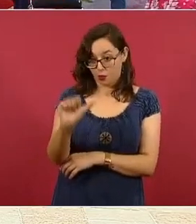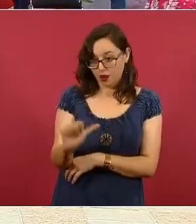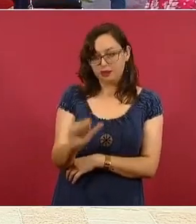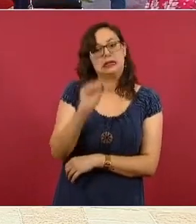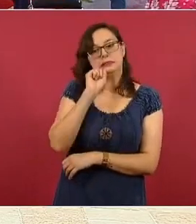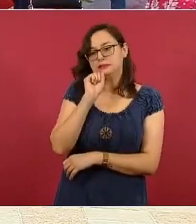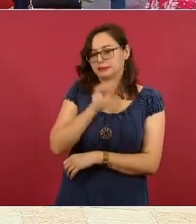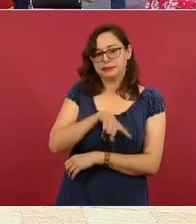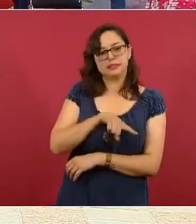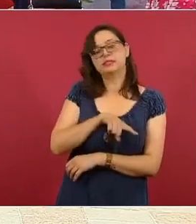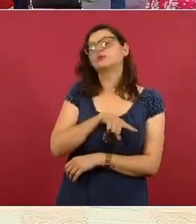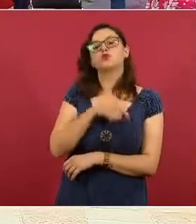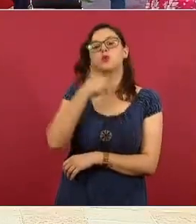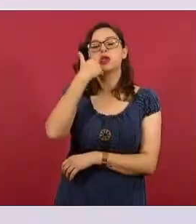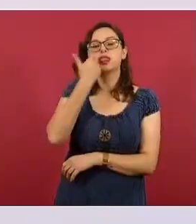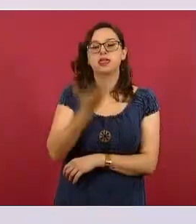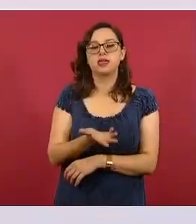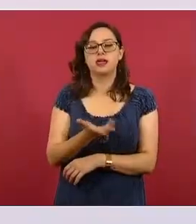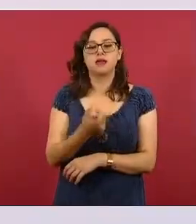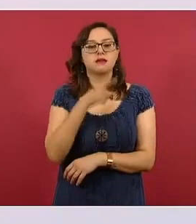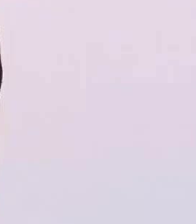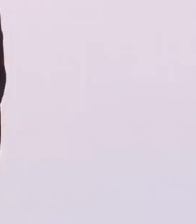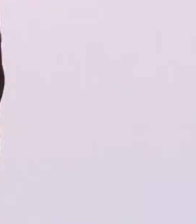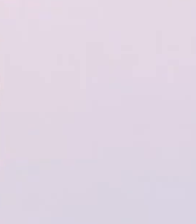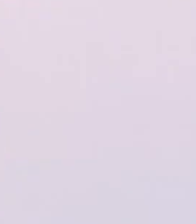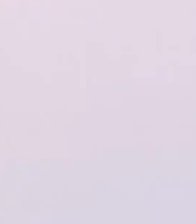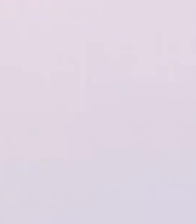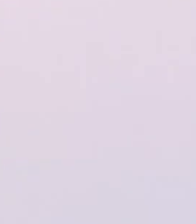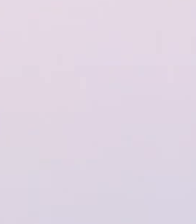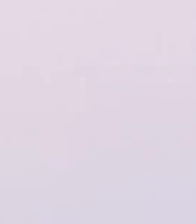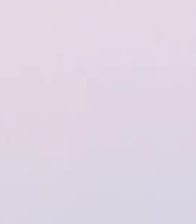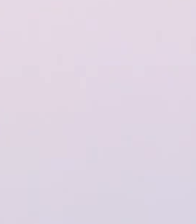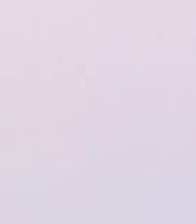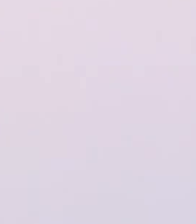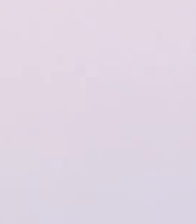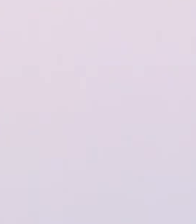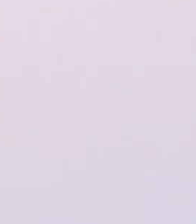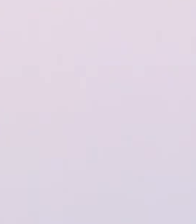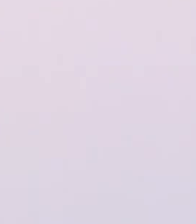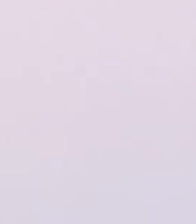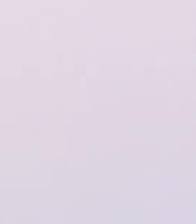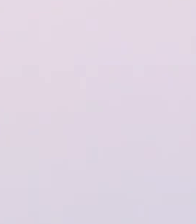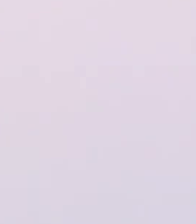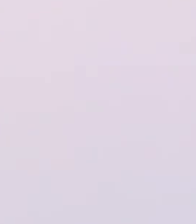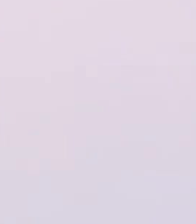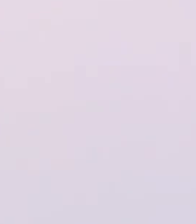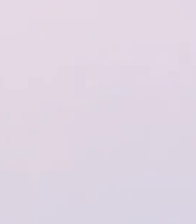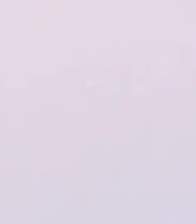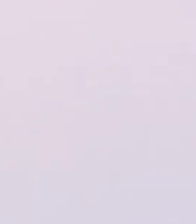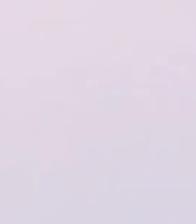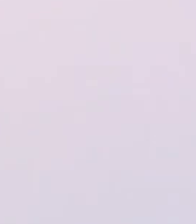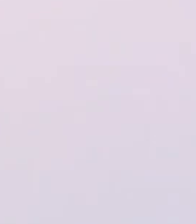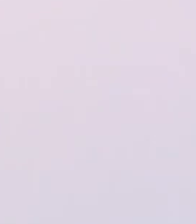que convirtieron las deudas privadas de unos cuantos en deuda pública.